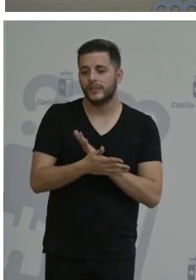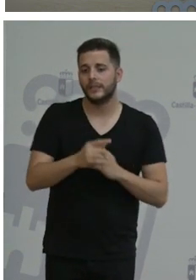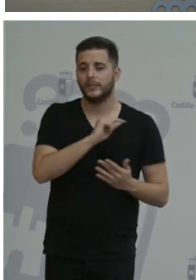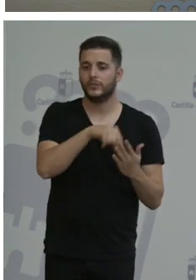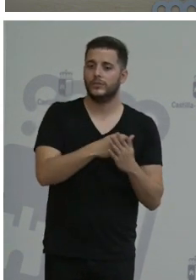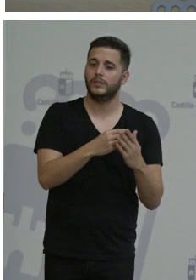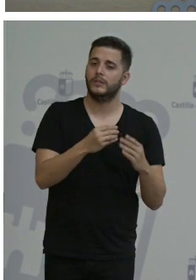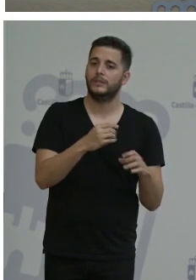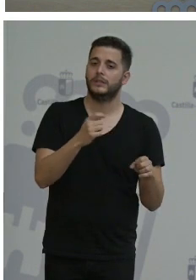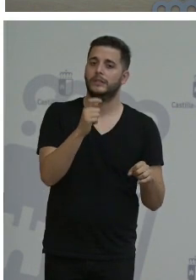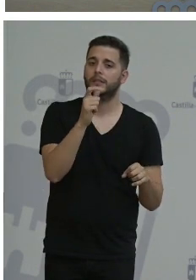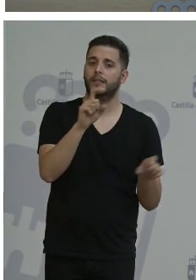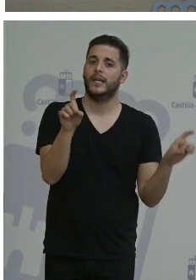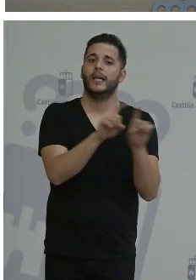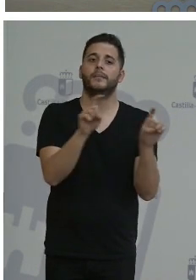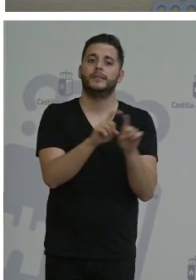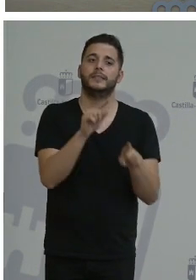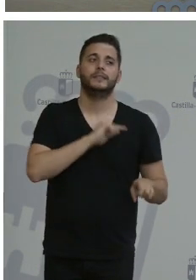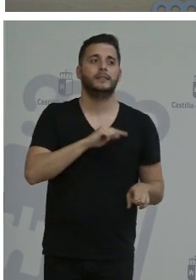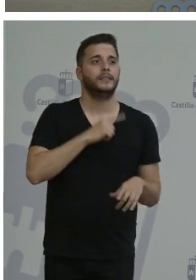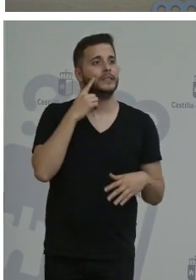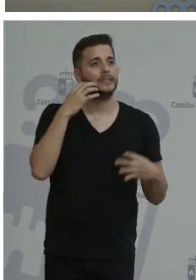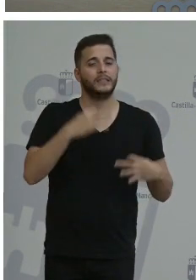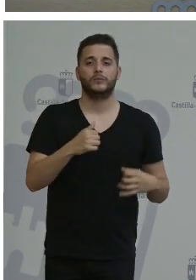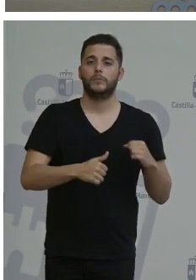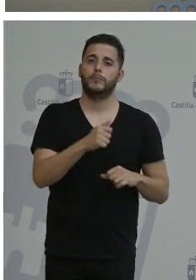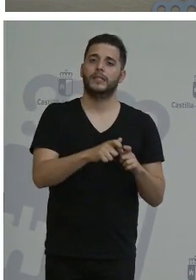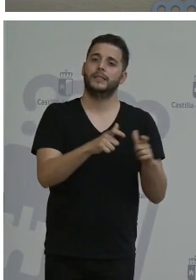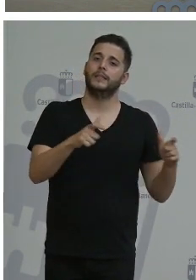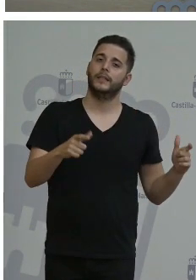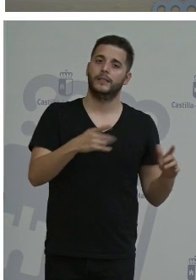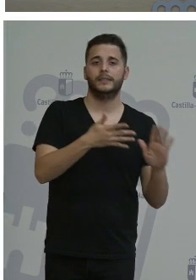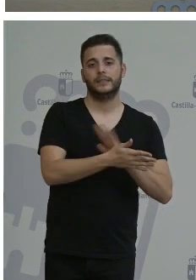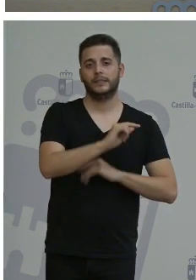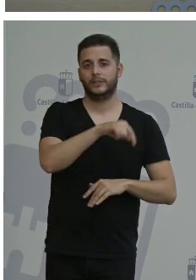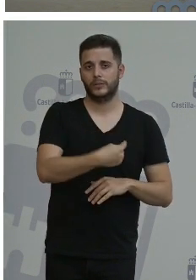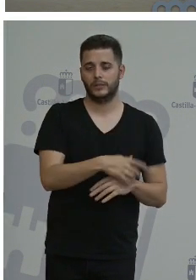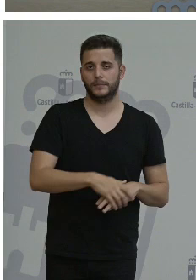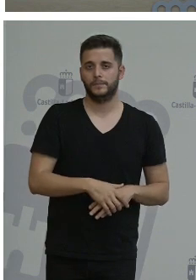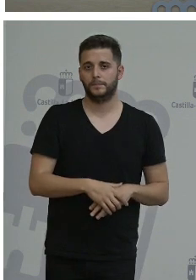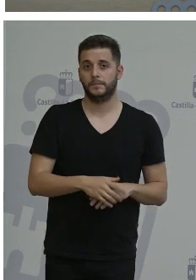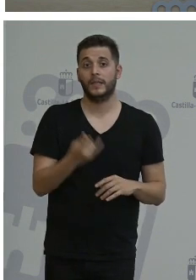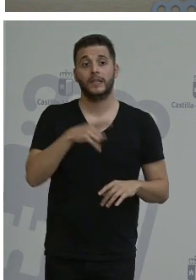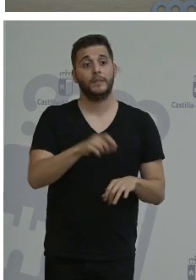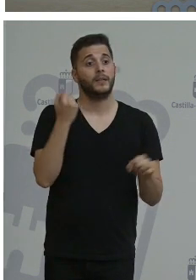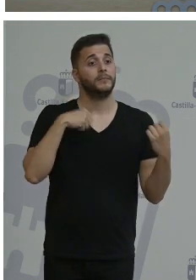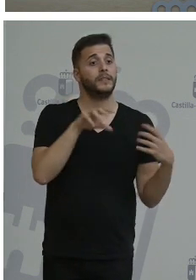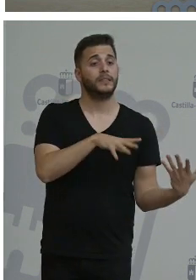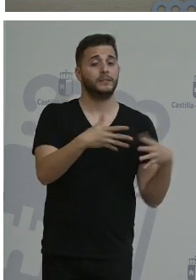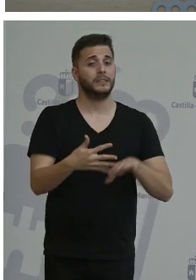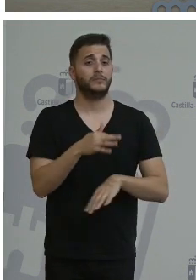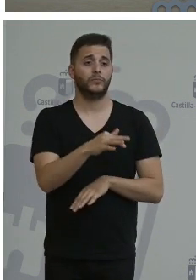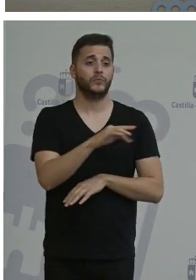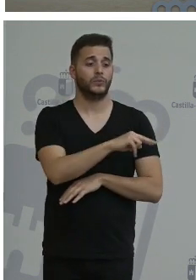empresas se sientan más seguras a la hora de contratar. También es importante el compartir buenas prácticas y resultados